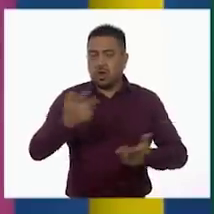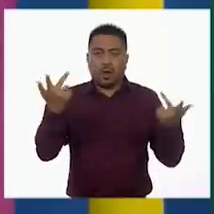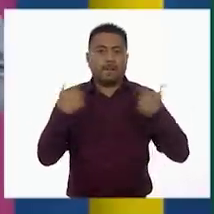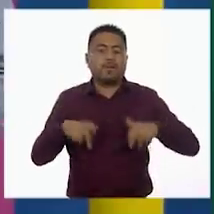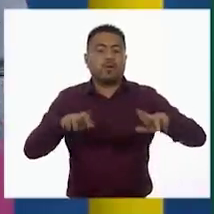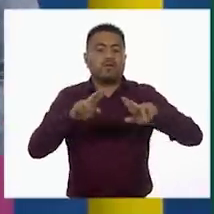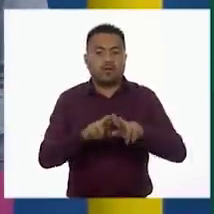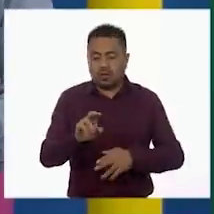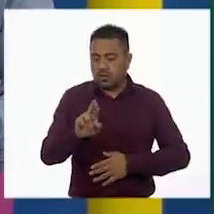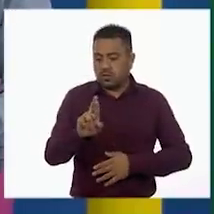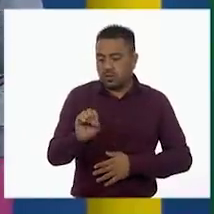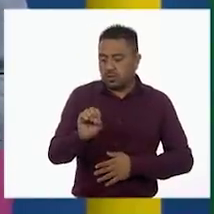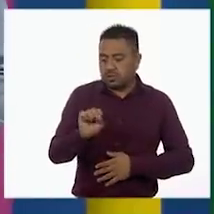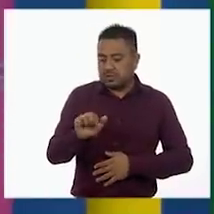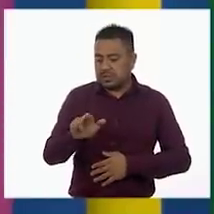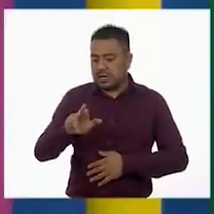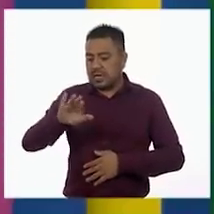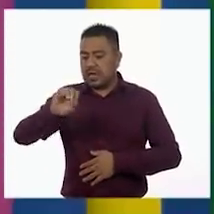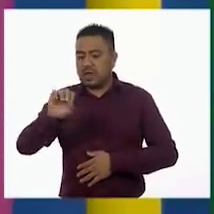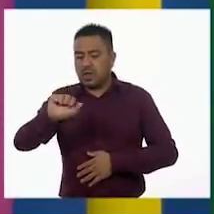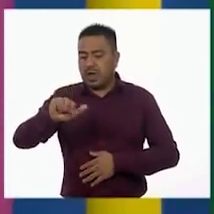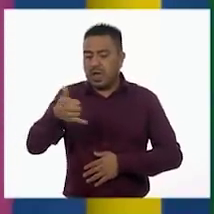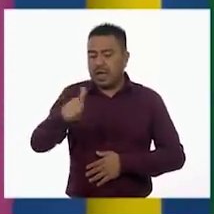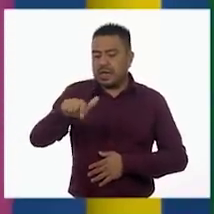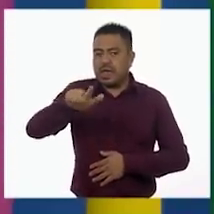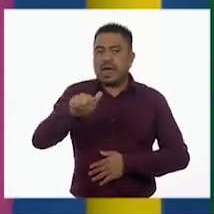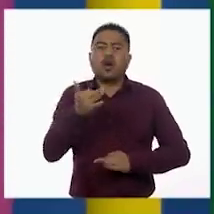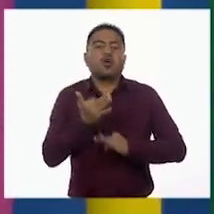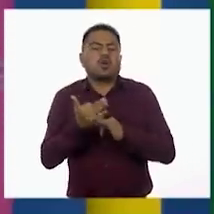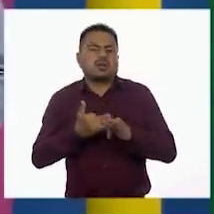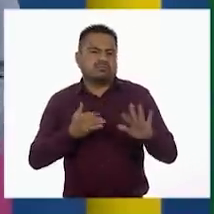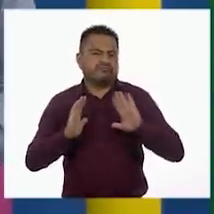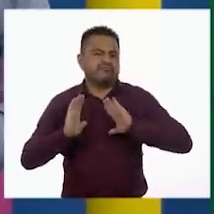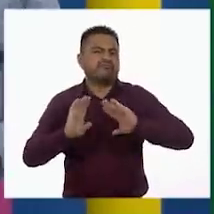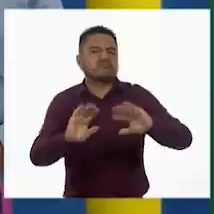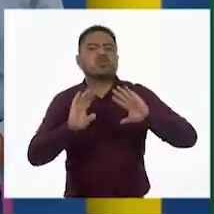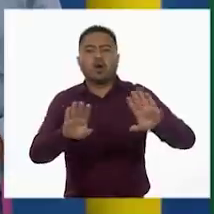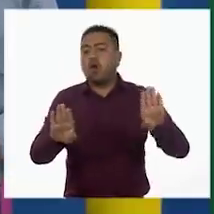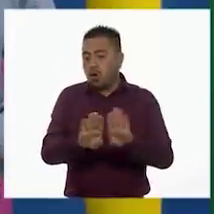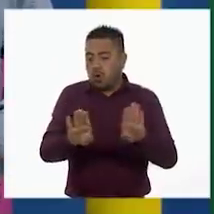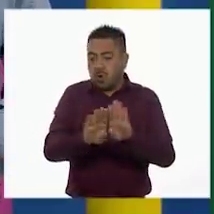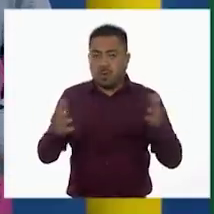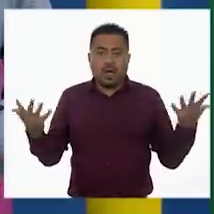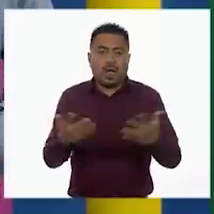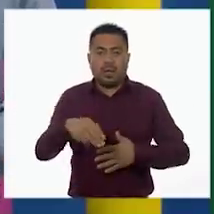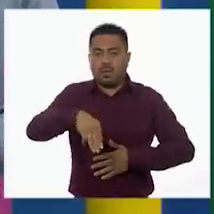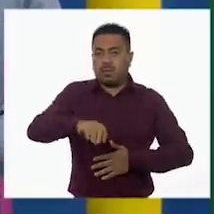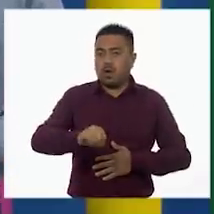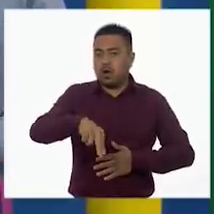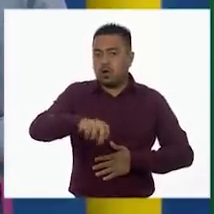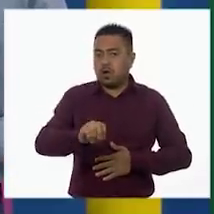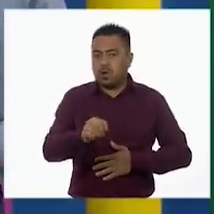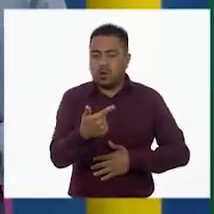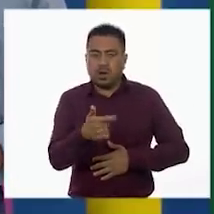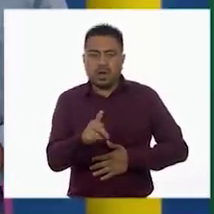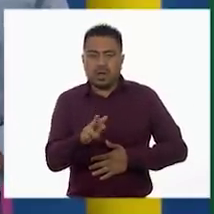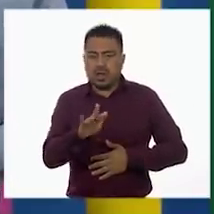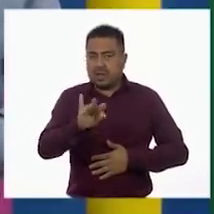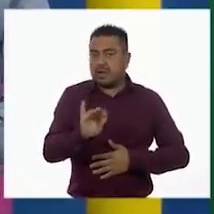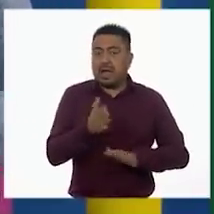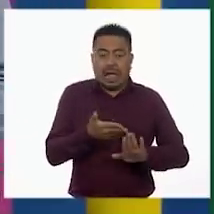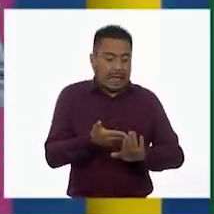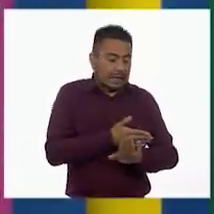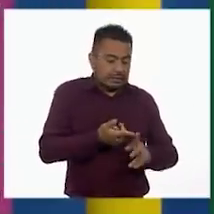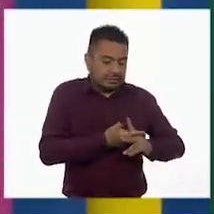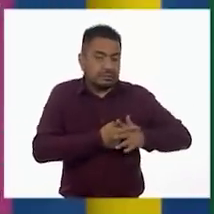profesor Rosario Ayala García y esta vez quiero enseñarles cómo hacer una monografía. Pero antes de